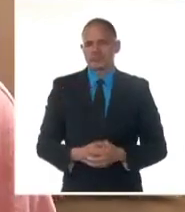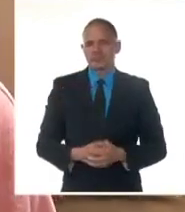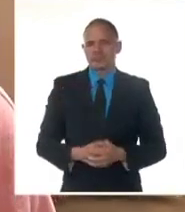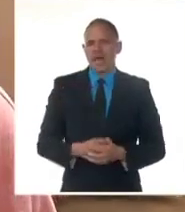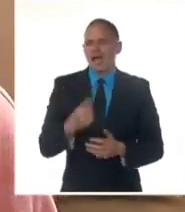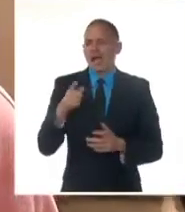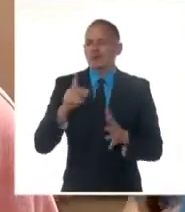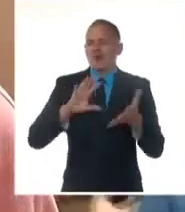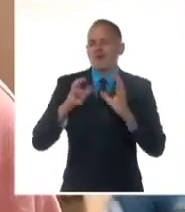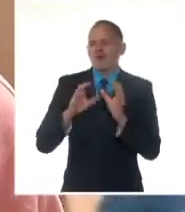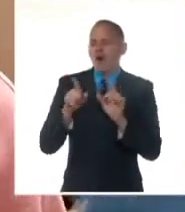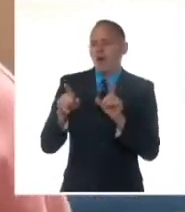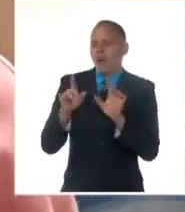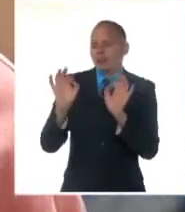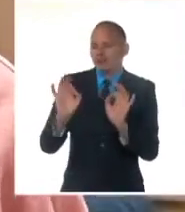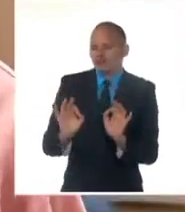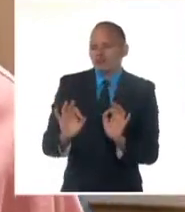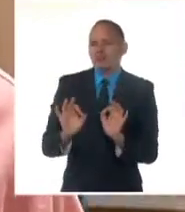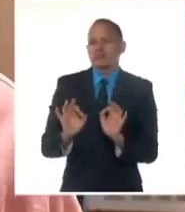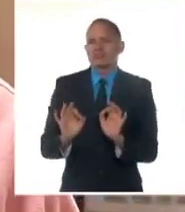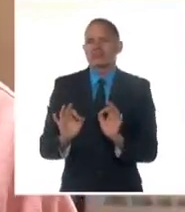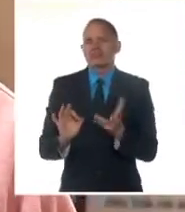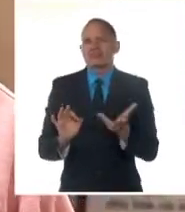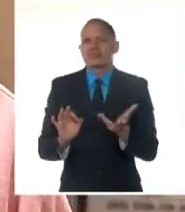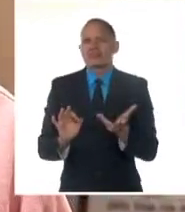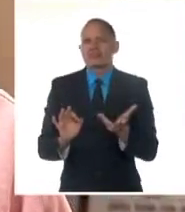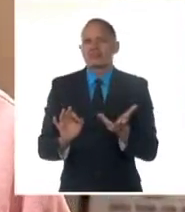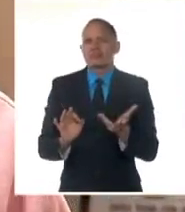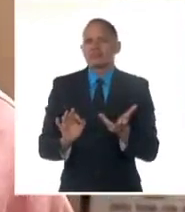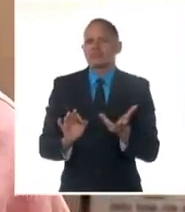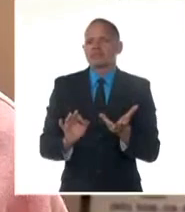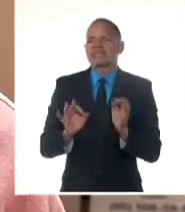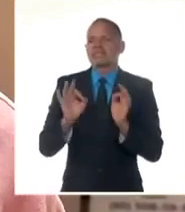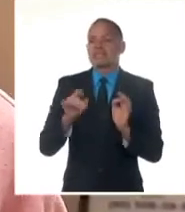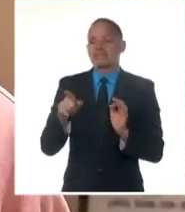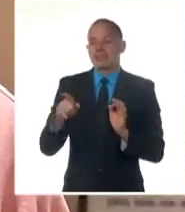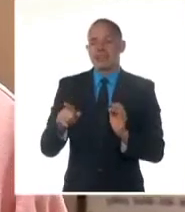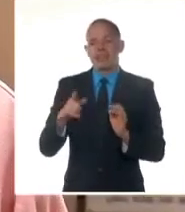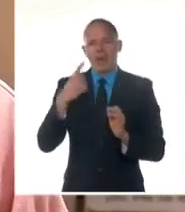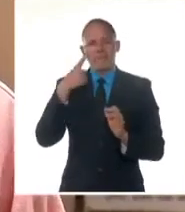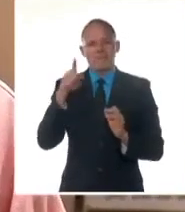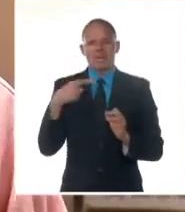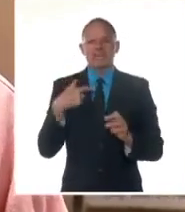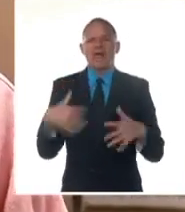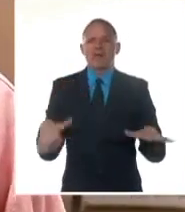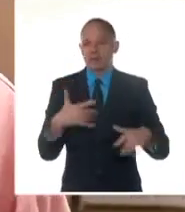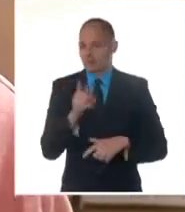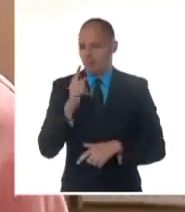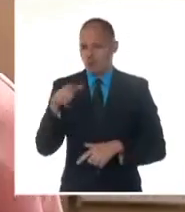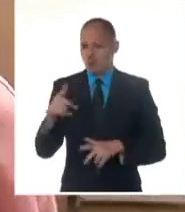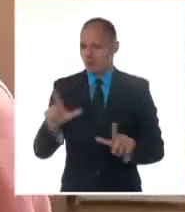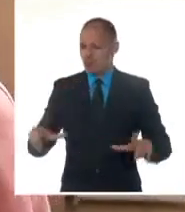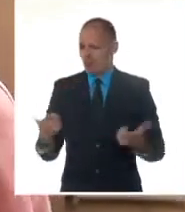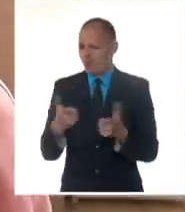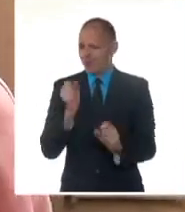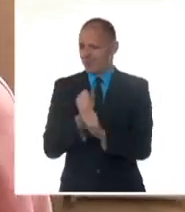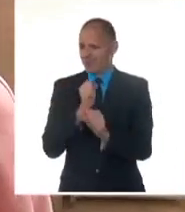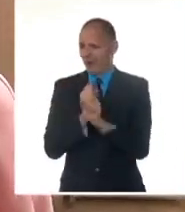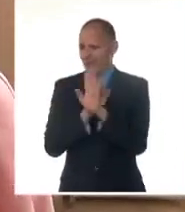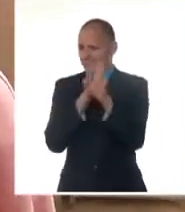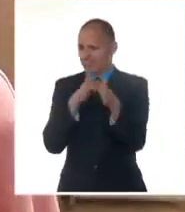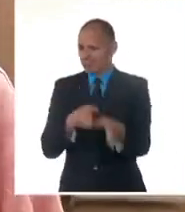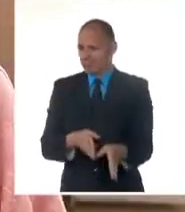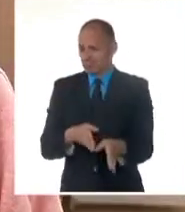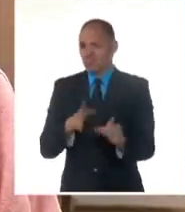que sobresalía en Roberto Pacheco. Y es la gran disciplina, el gran sentido del trabajo que tenía